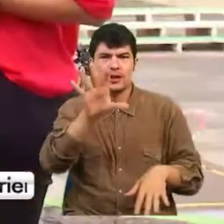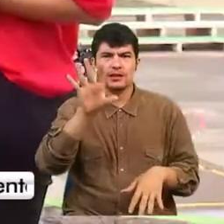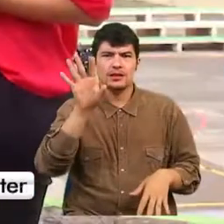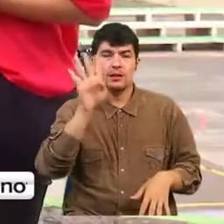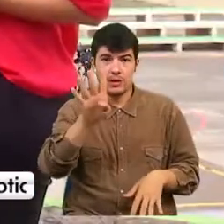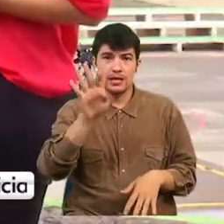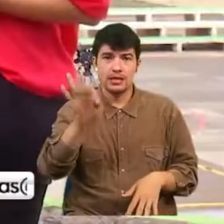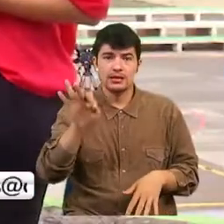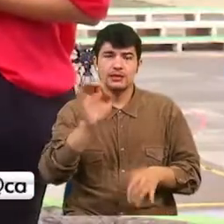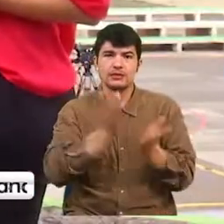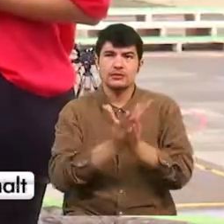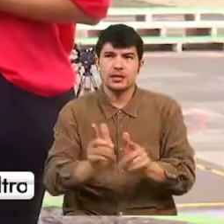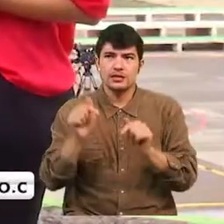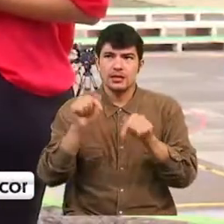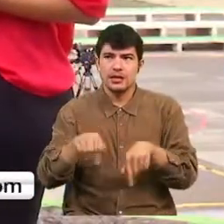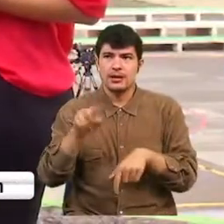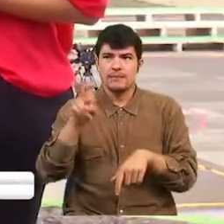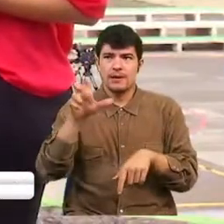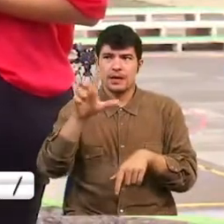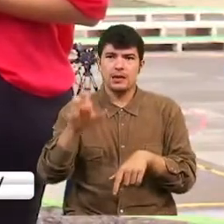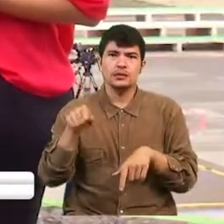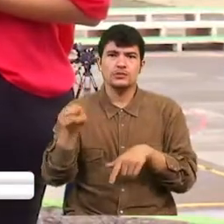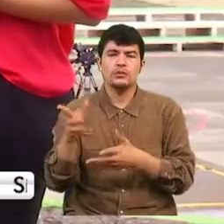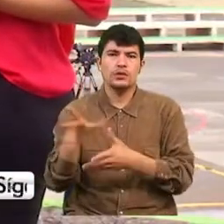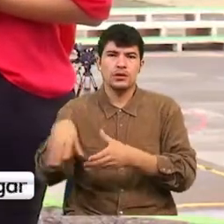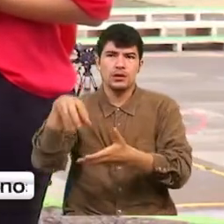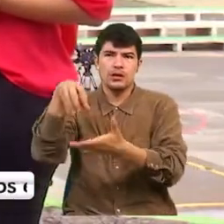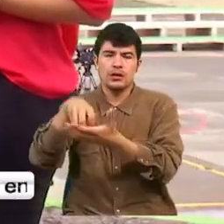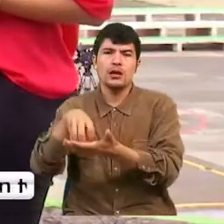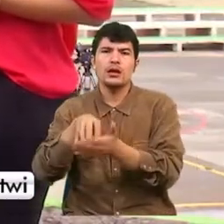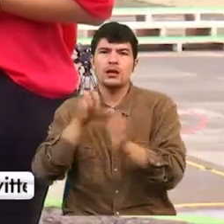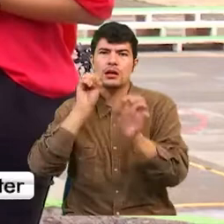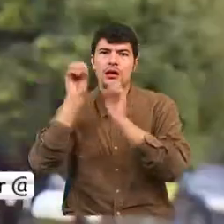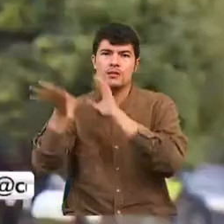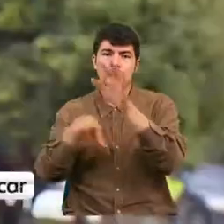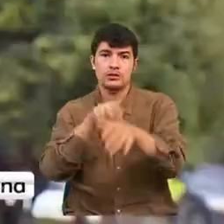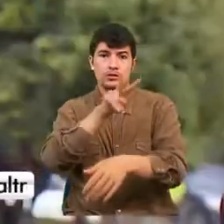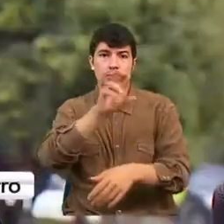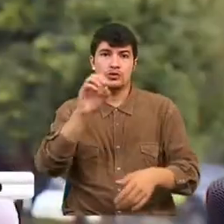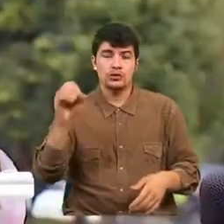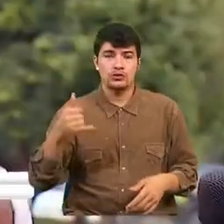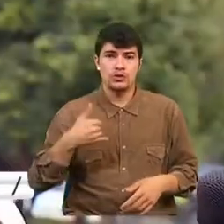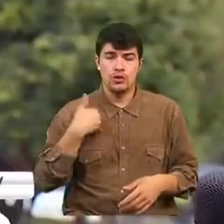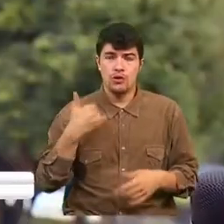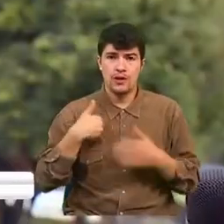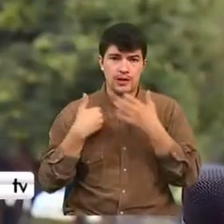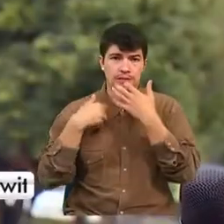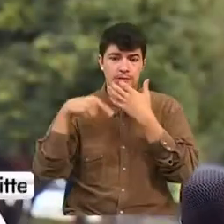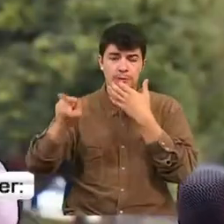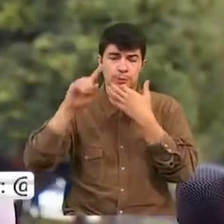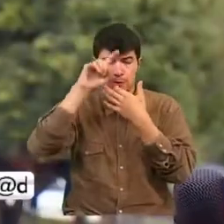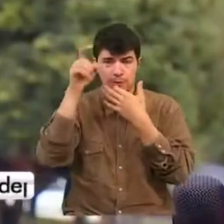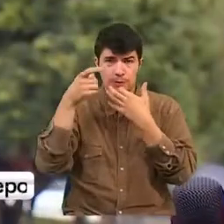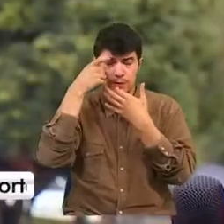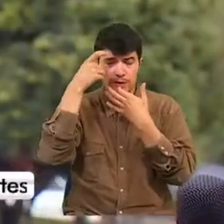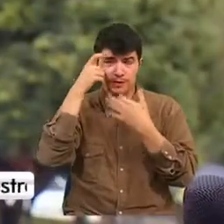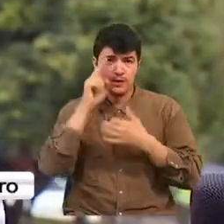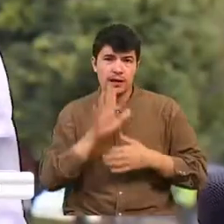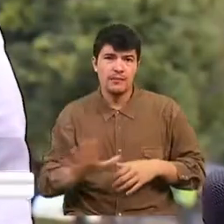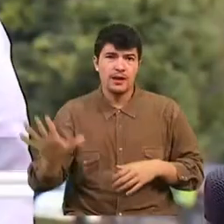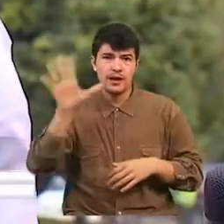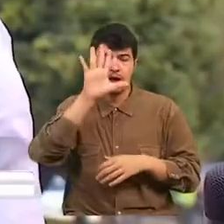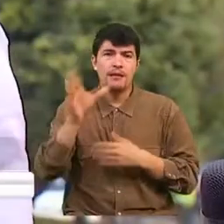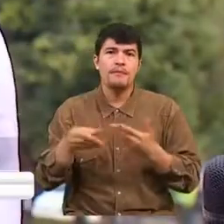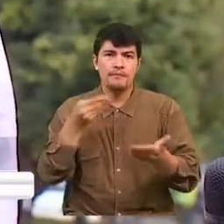de la provincia de Vélez, allí en la sede de la UIS, que es el proyecto, y son 200 jóvenes hoy que el gobierno departamental patrocina, paga